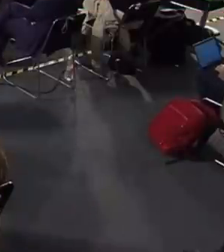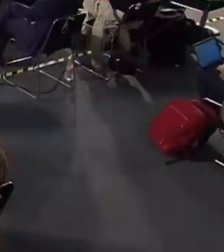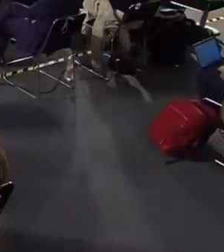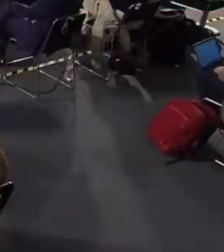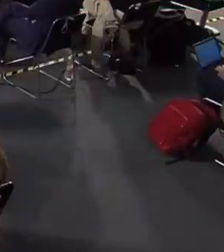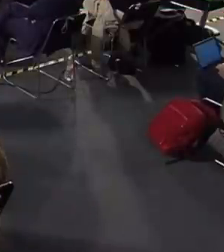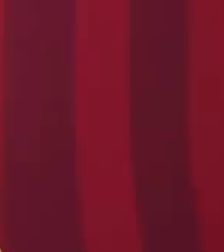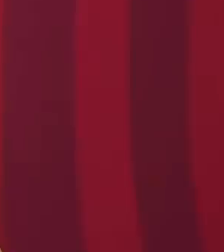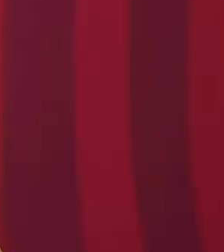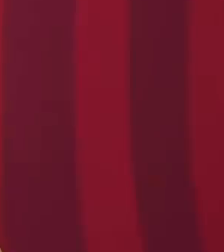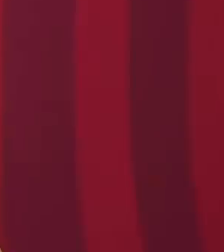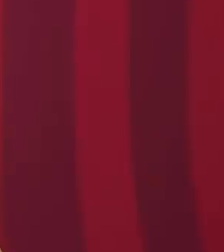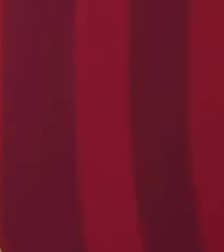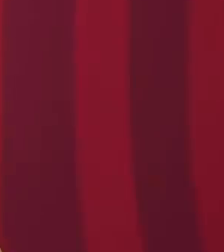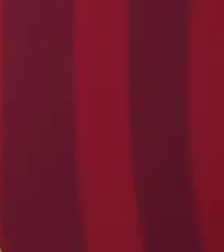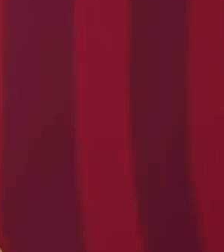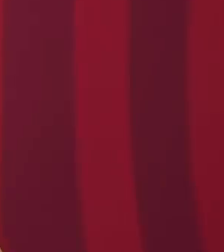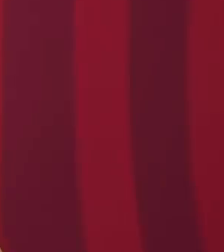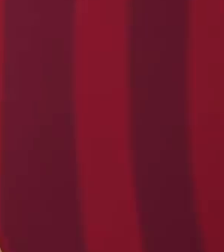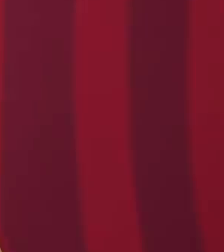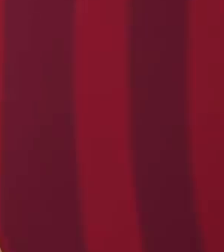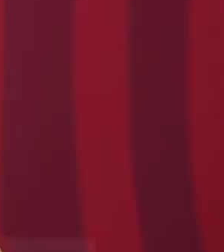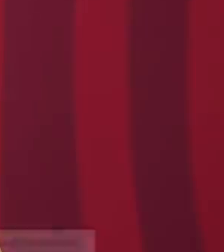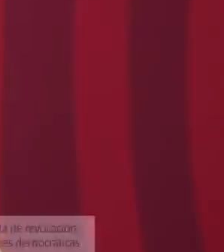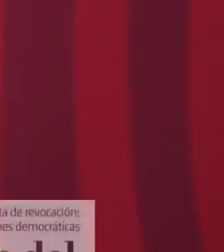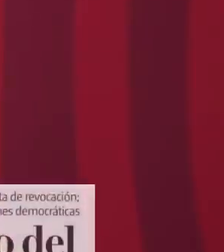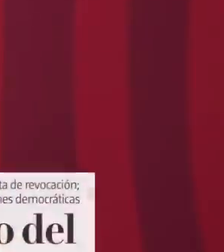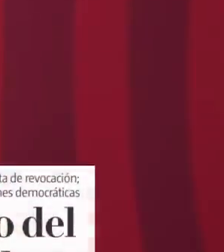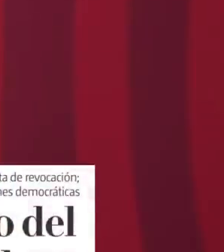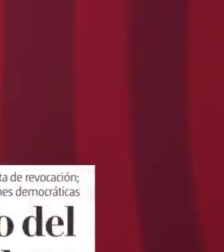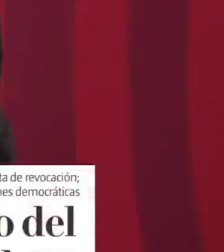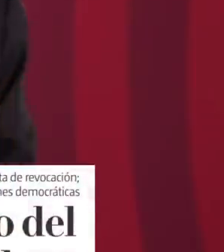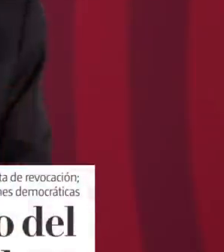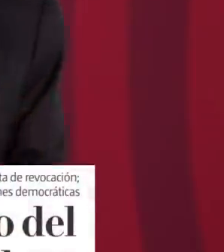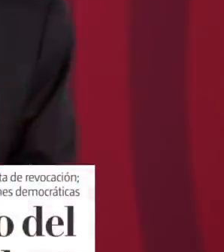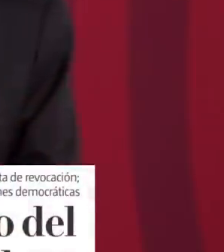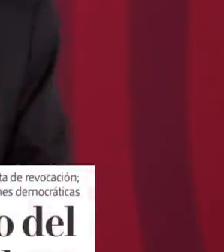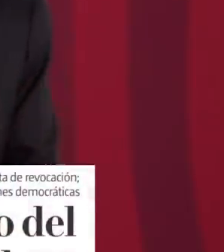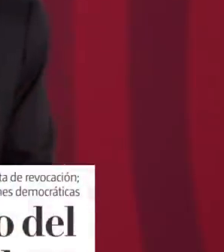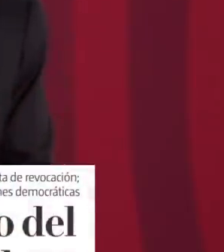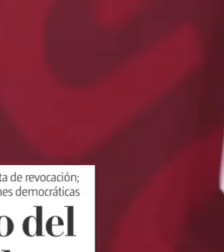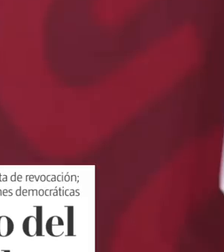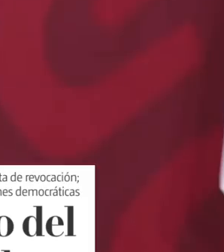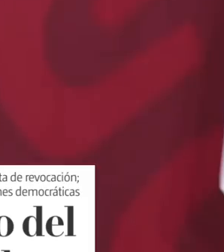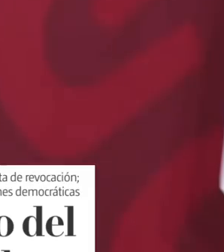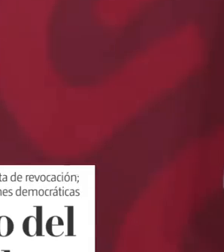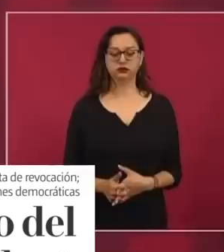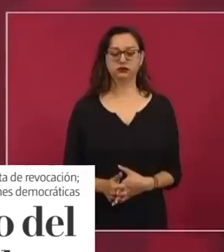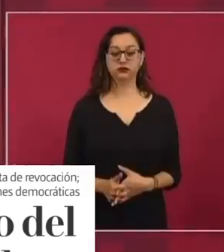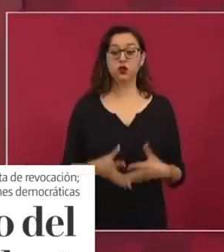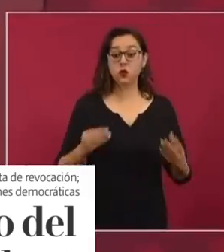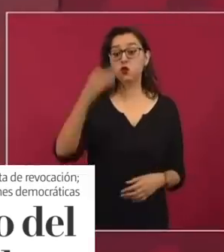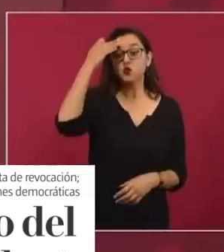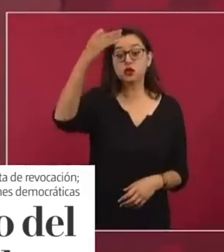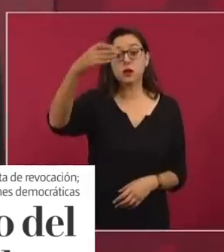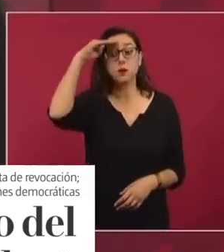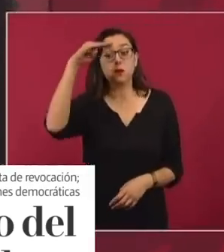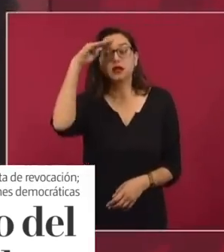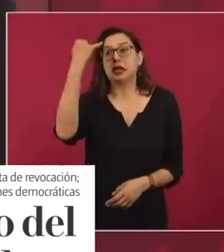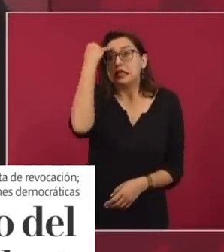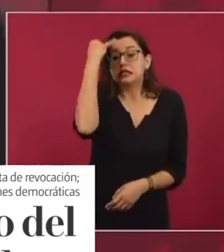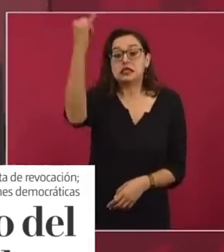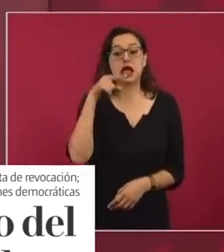instituciones tenían que estar en manos de gente de élite, ¿y de título? Ya sea de la academia,